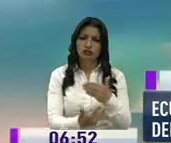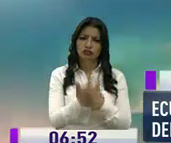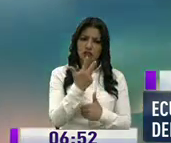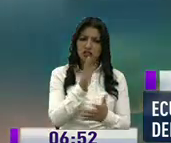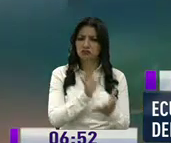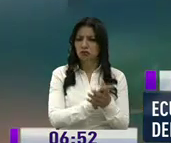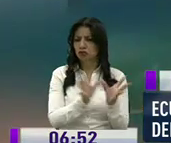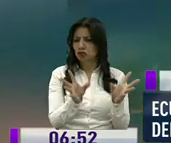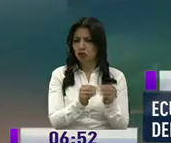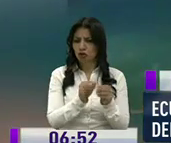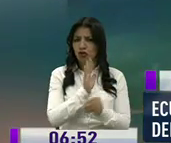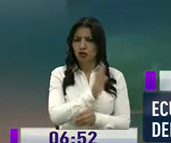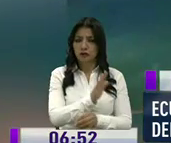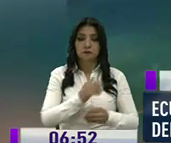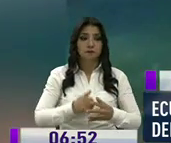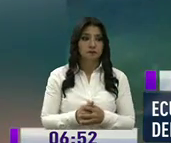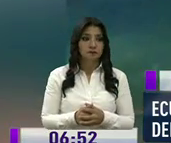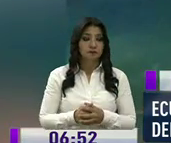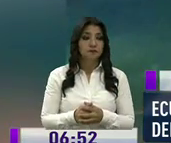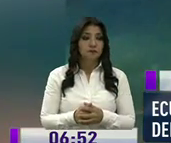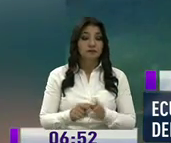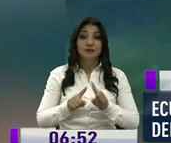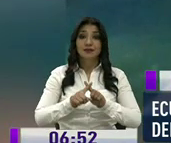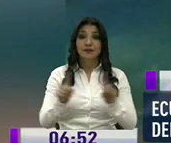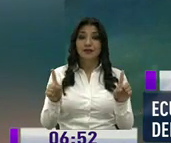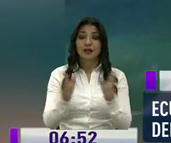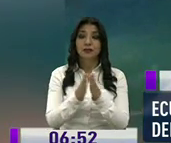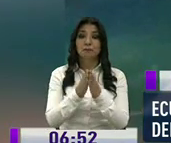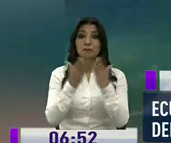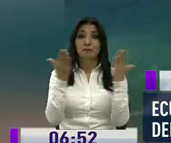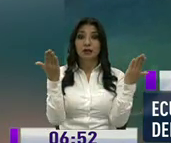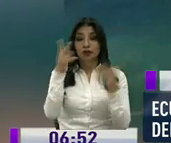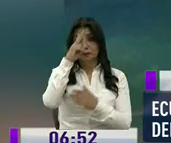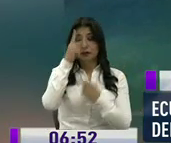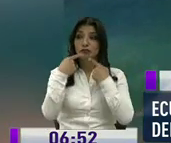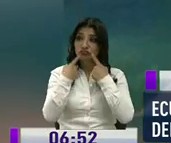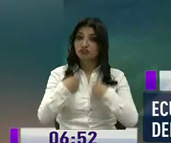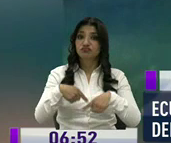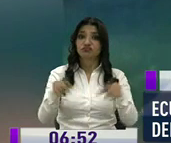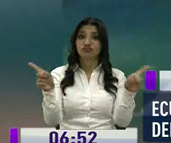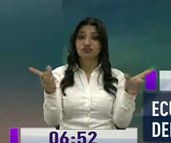esposo. La noticia fue publicada por los distintos diarios de México. Todo ocurrió